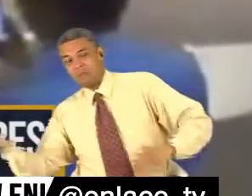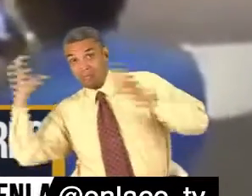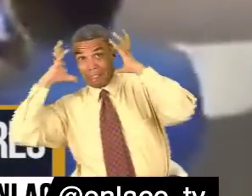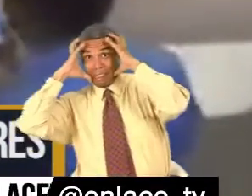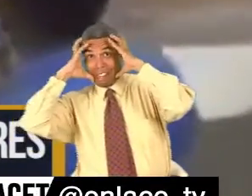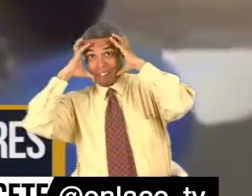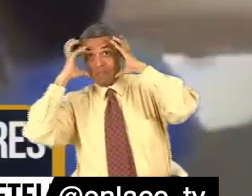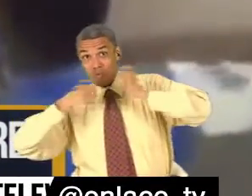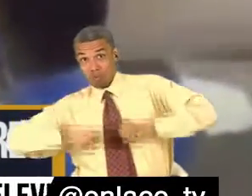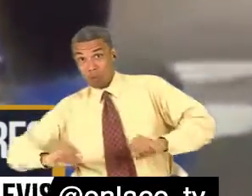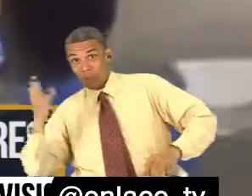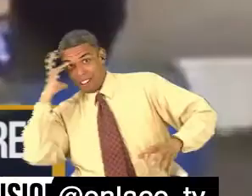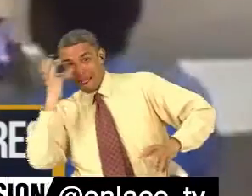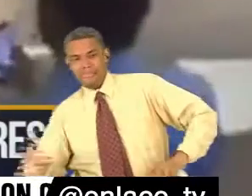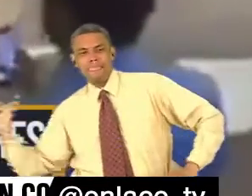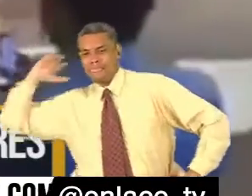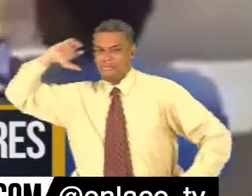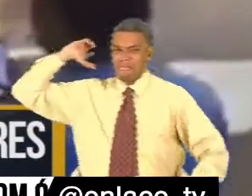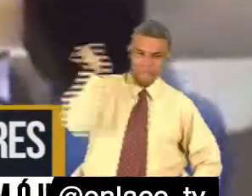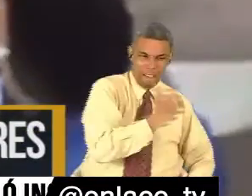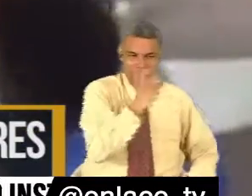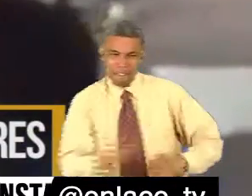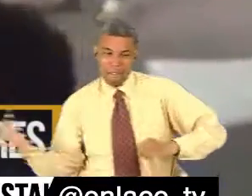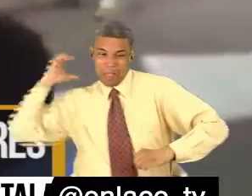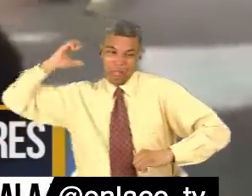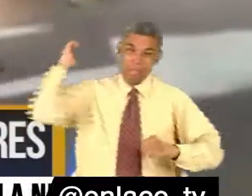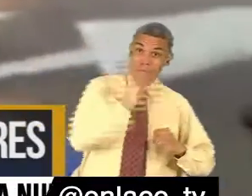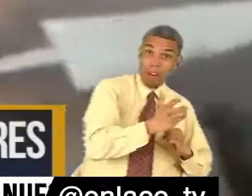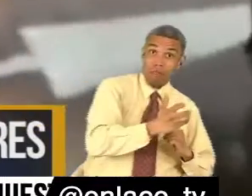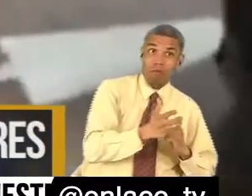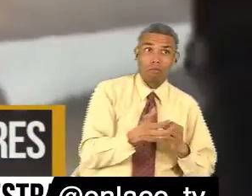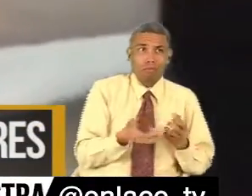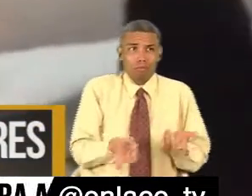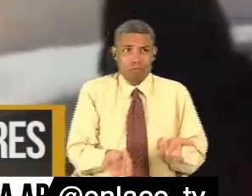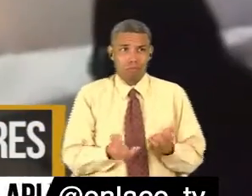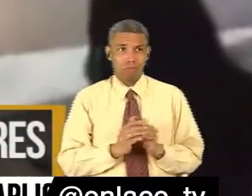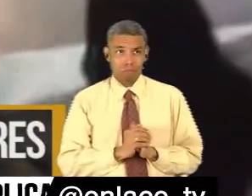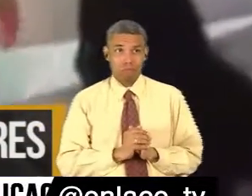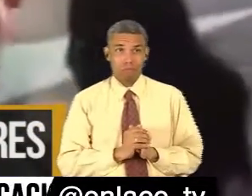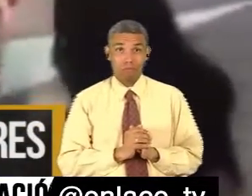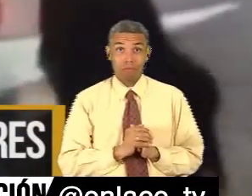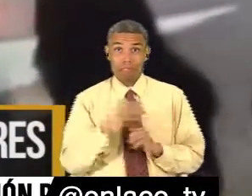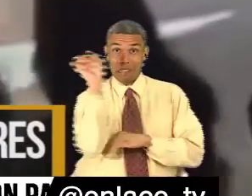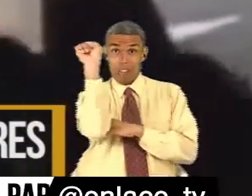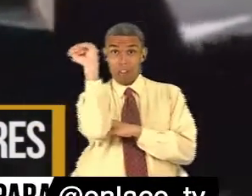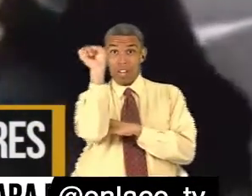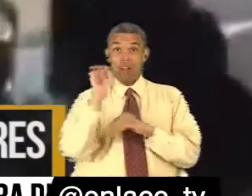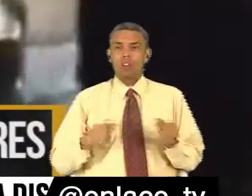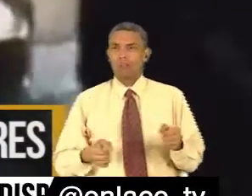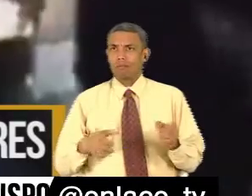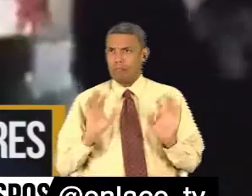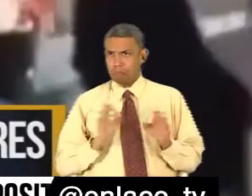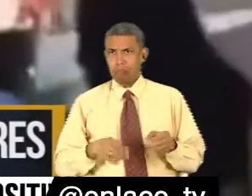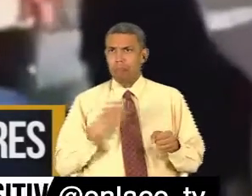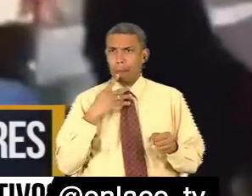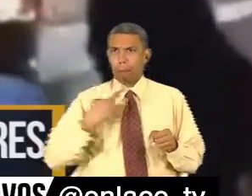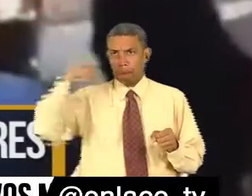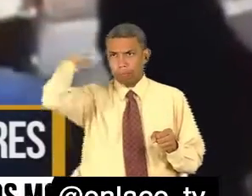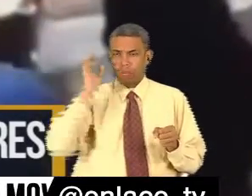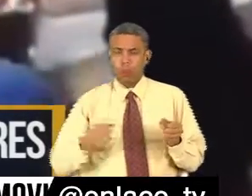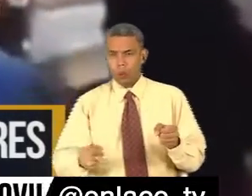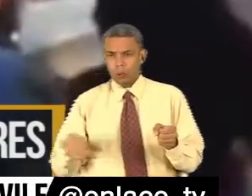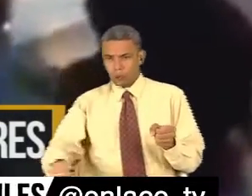de vehículo, sin importarle que la mujer quien estaba sobre él pretendía emprender la huida. A su alrededor, cientos de ciudadanos grababan con